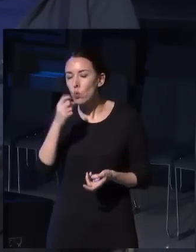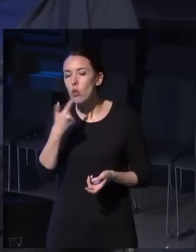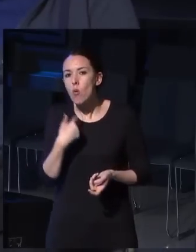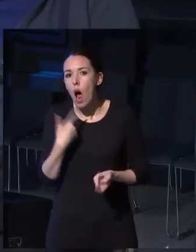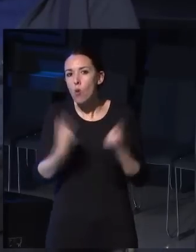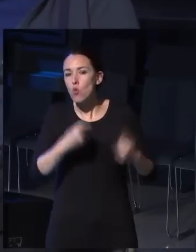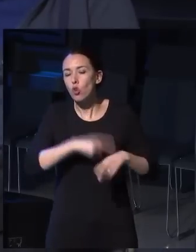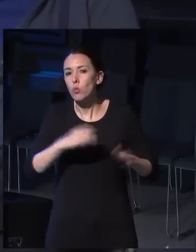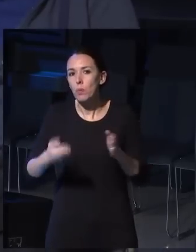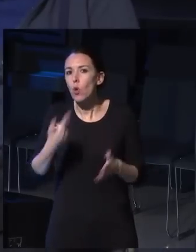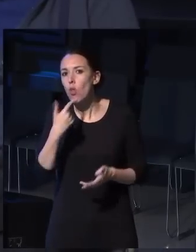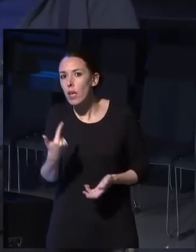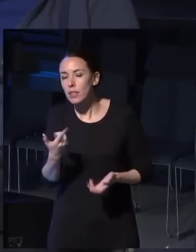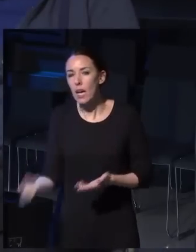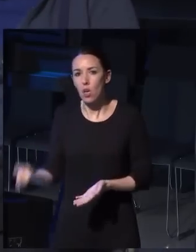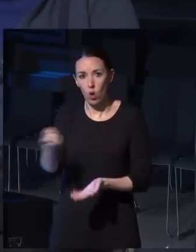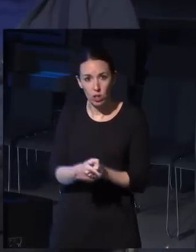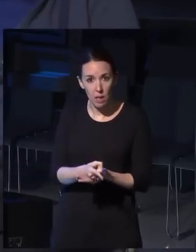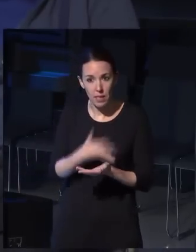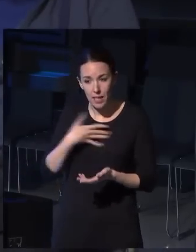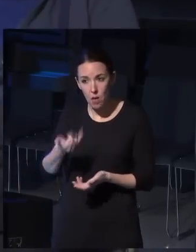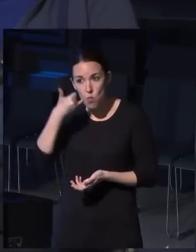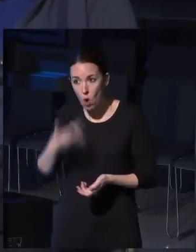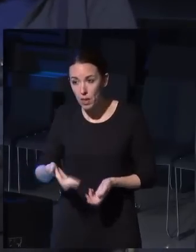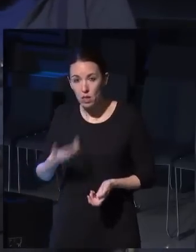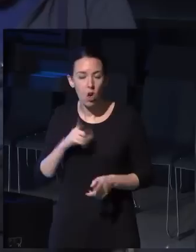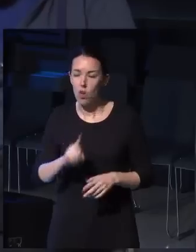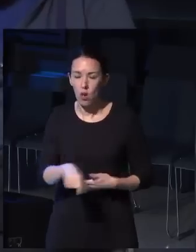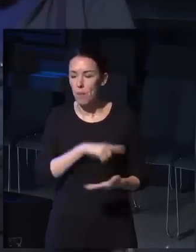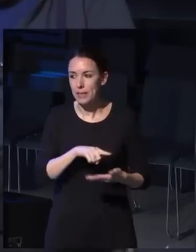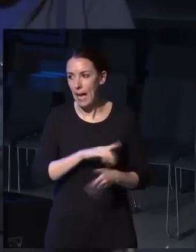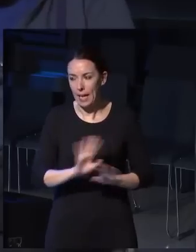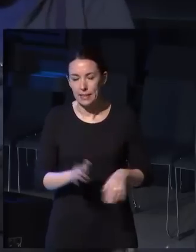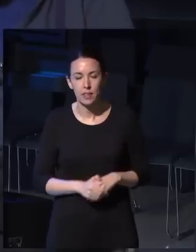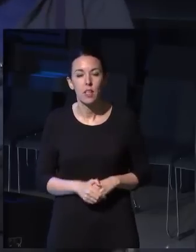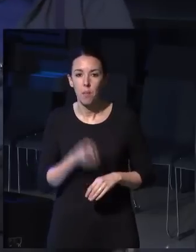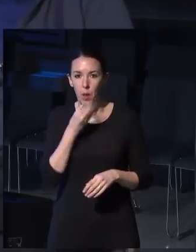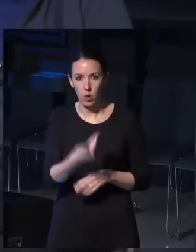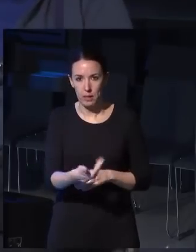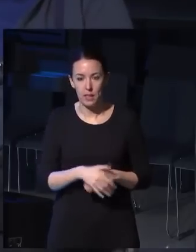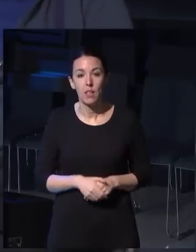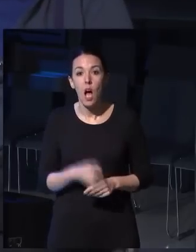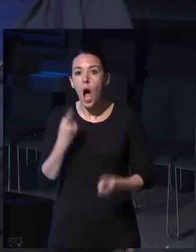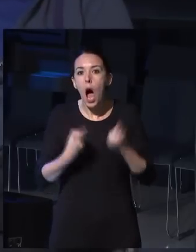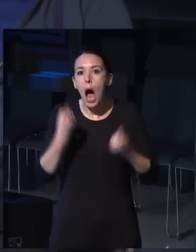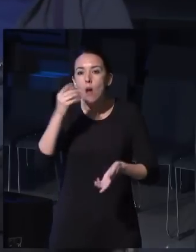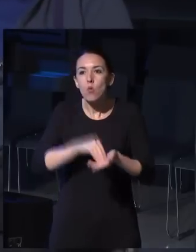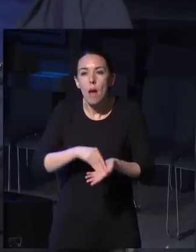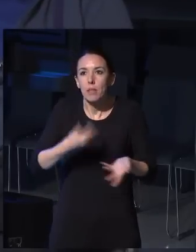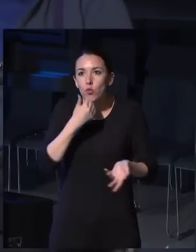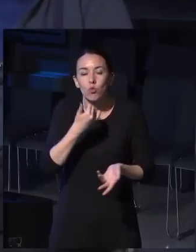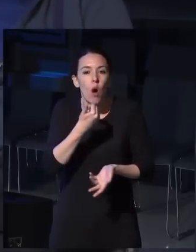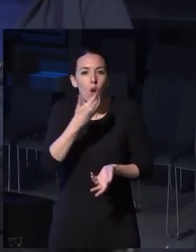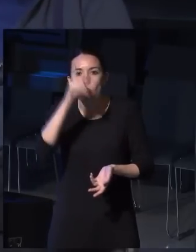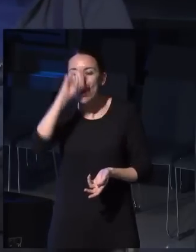dijiste, mira, aquí otra vez, ¿quieres coger el teléfono una vez? No, no, son mensajes. No pasa nada. ¿Algún momento en el que tú recordas en